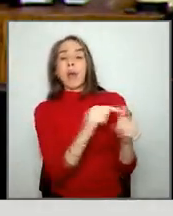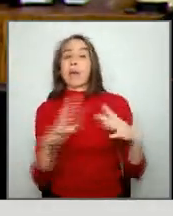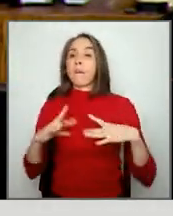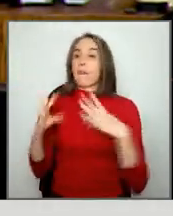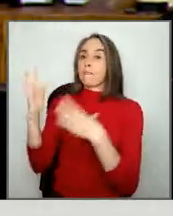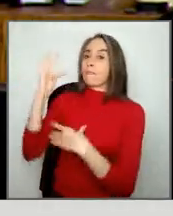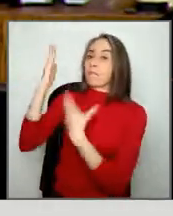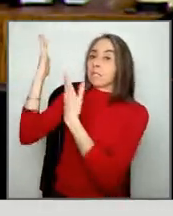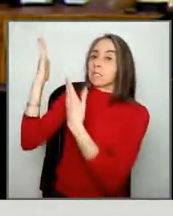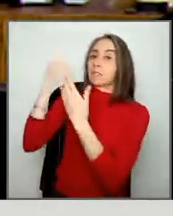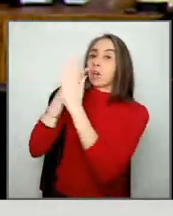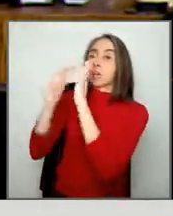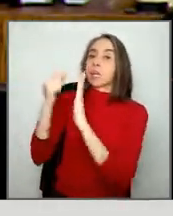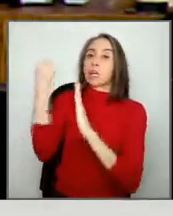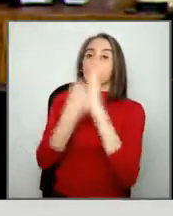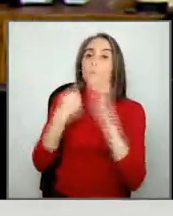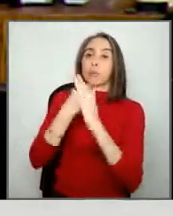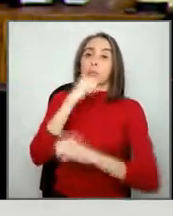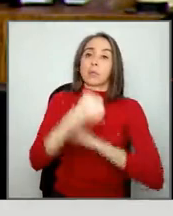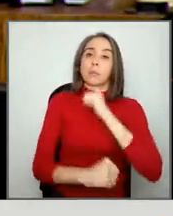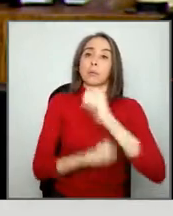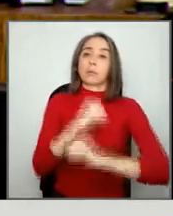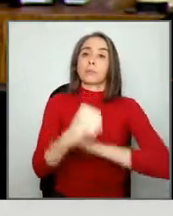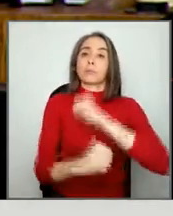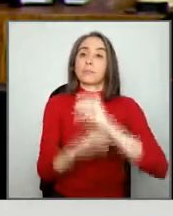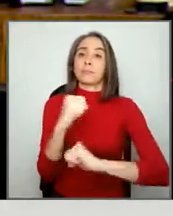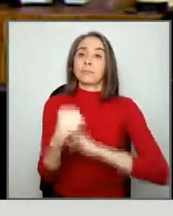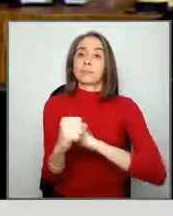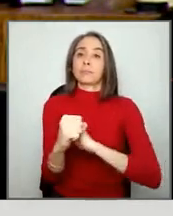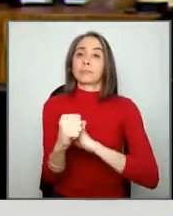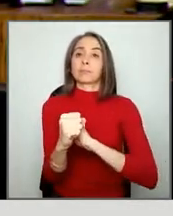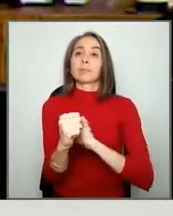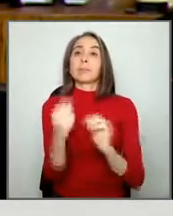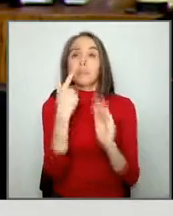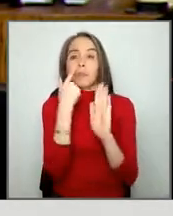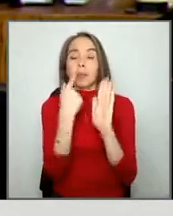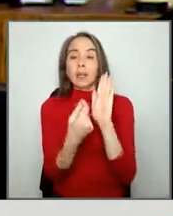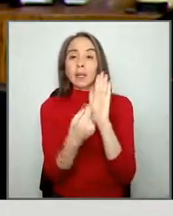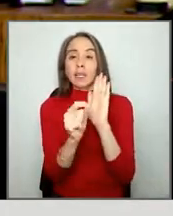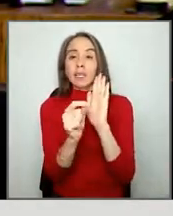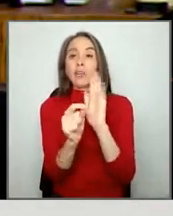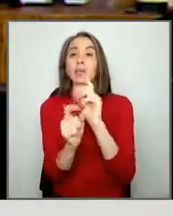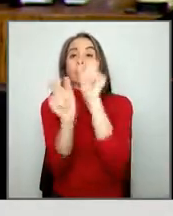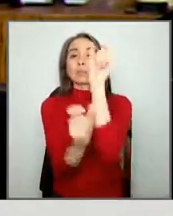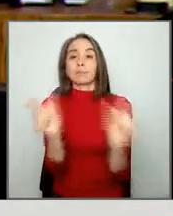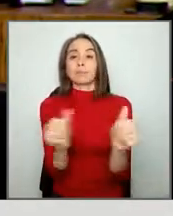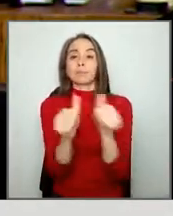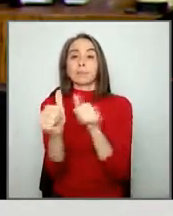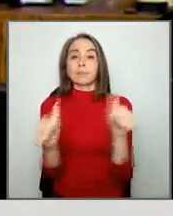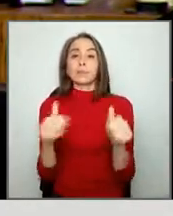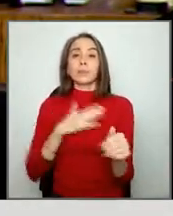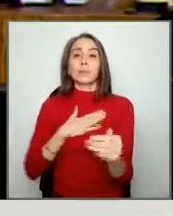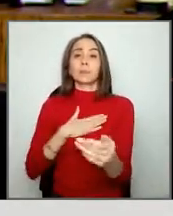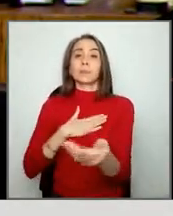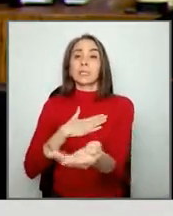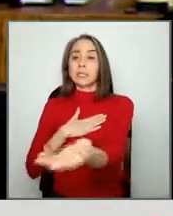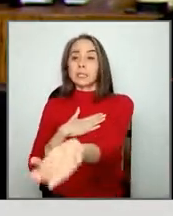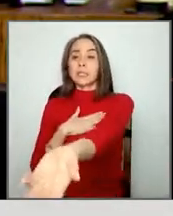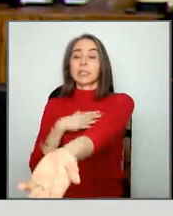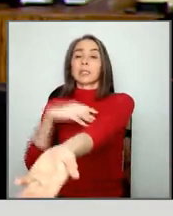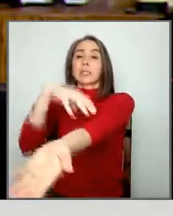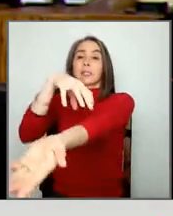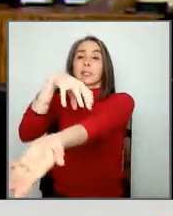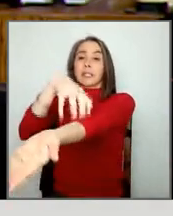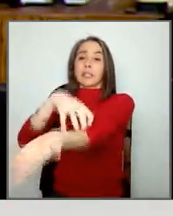lucha que han dado durante años Asimismo reconocer a dirigentes de de mi región que han estado detrás de esto